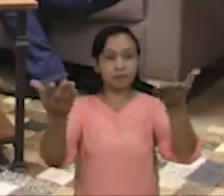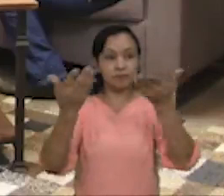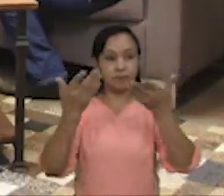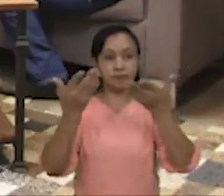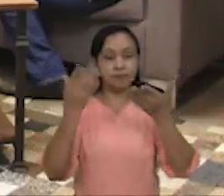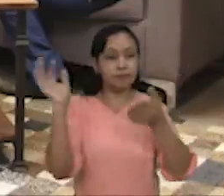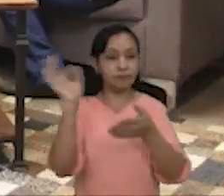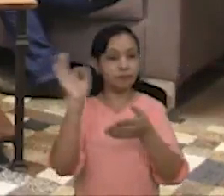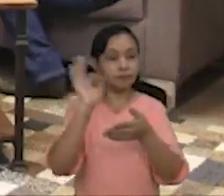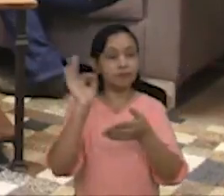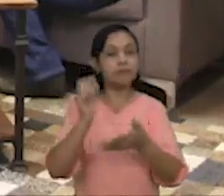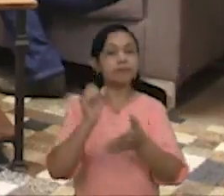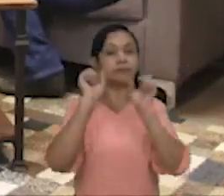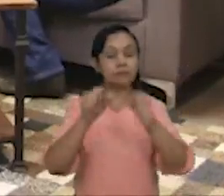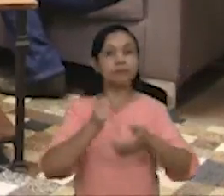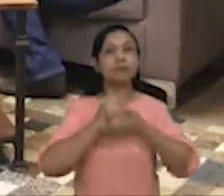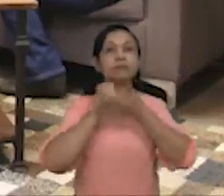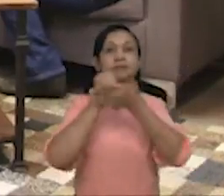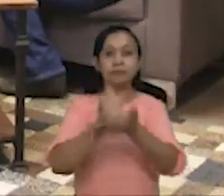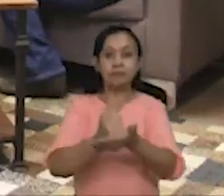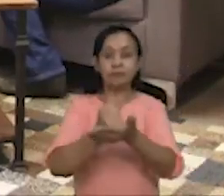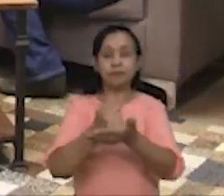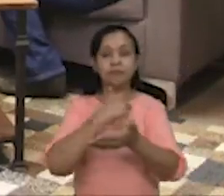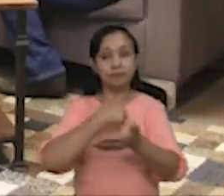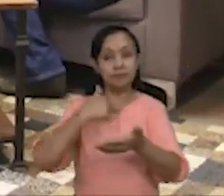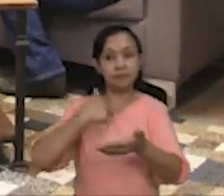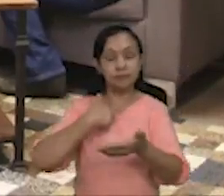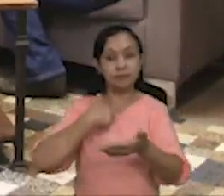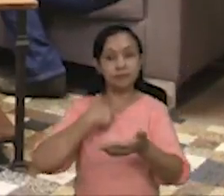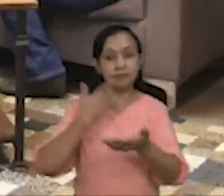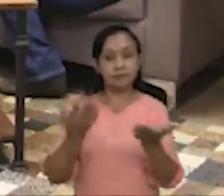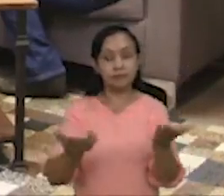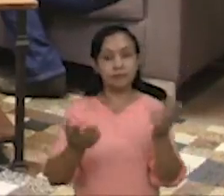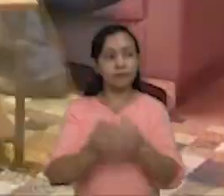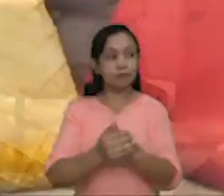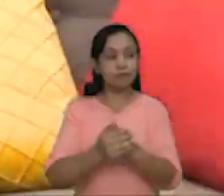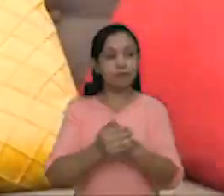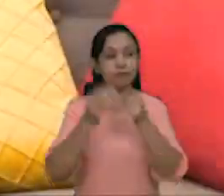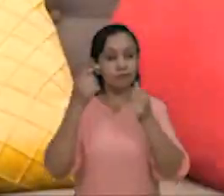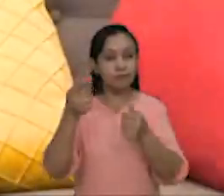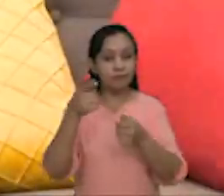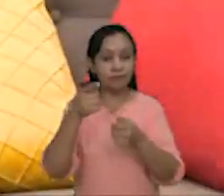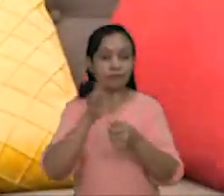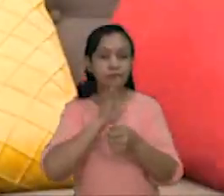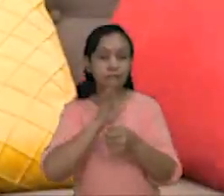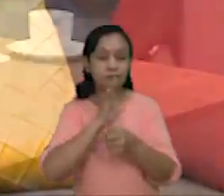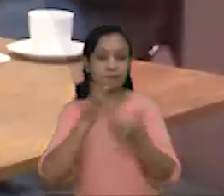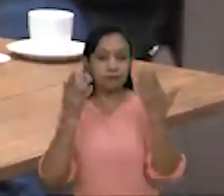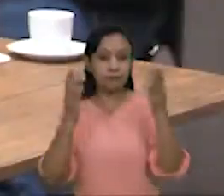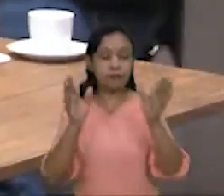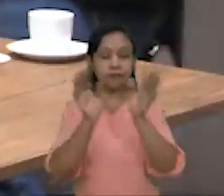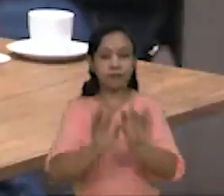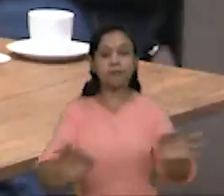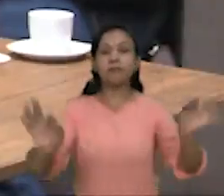de alguna manera pueden ayudar a construir un país. Creo que este planteamiento que hacen ustedes, creo que es